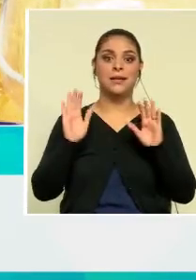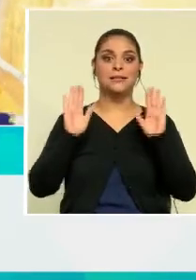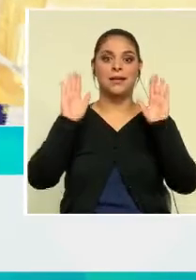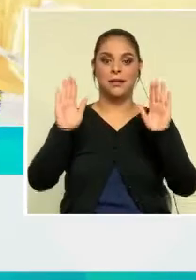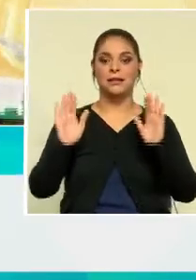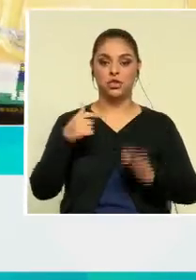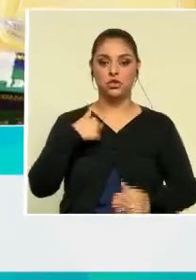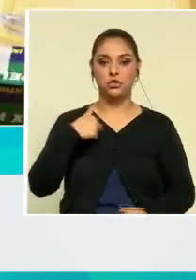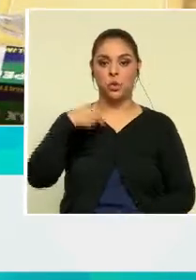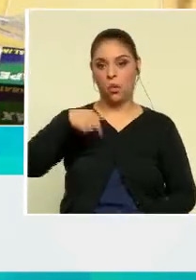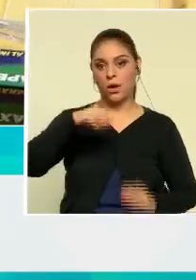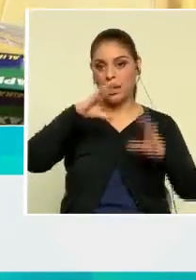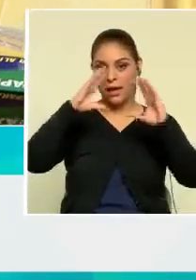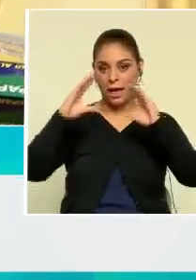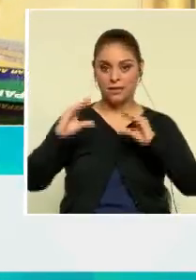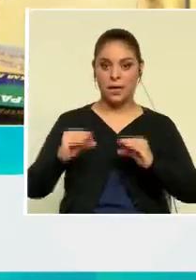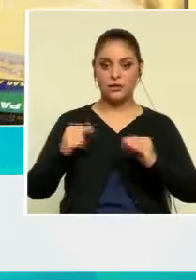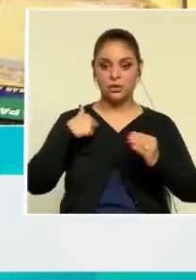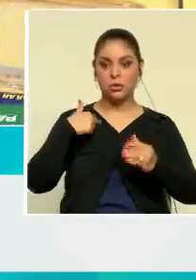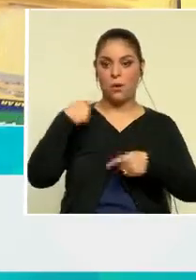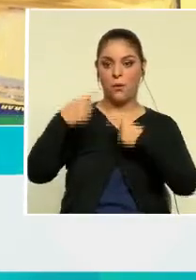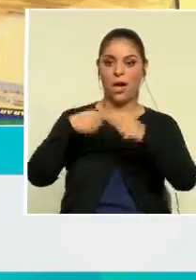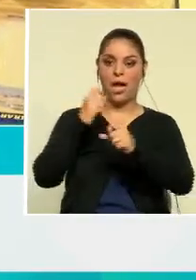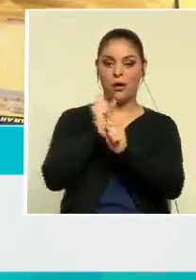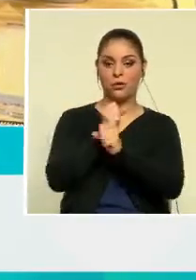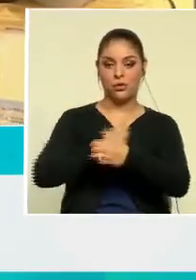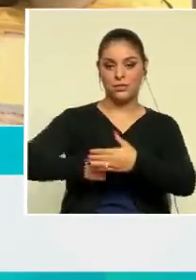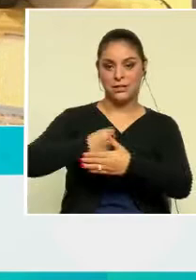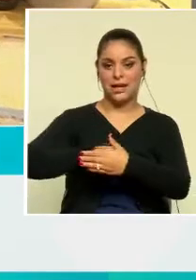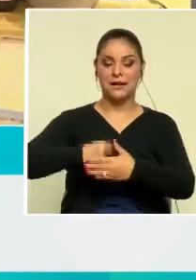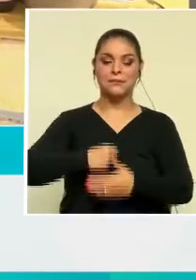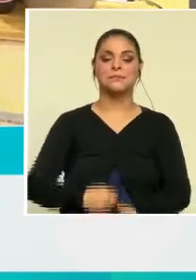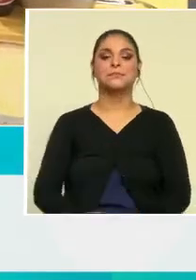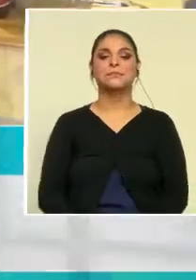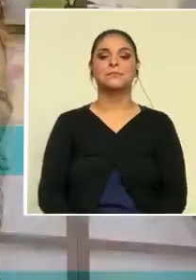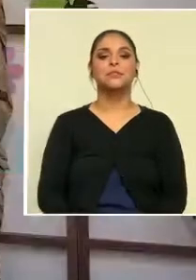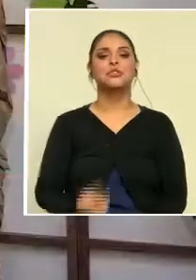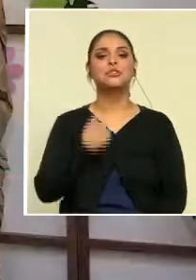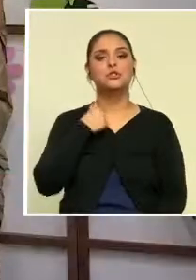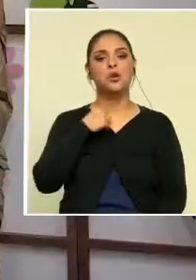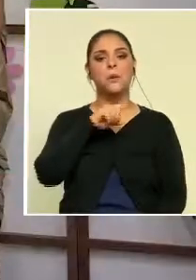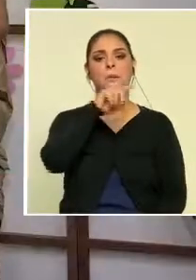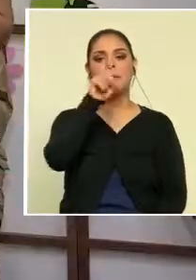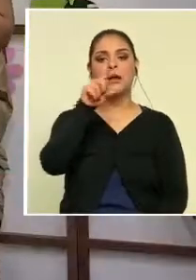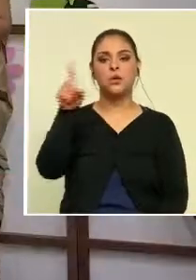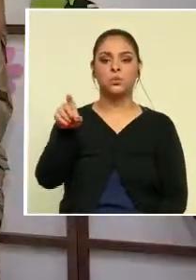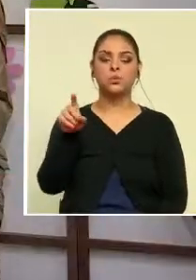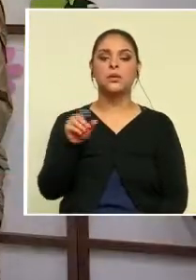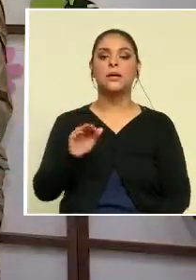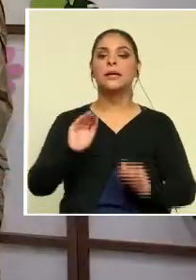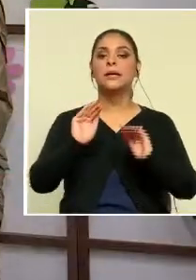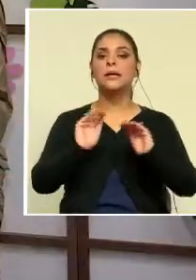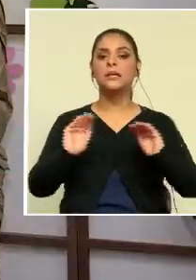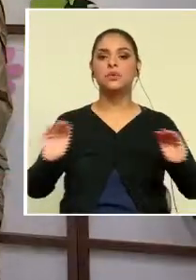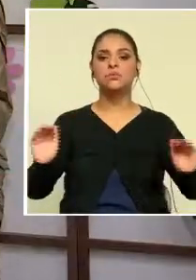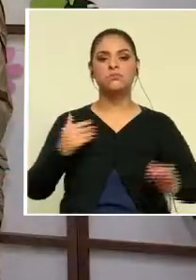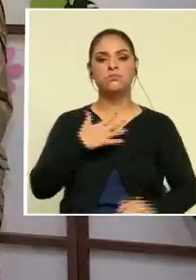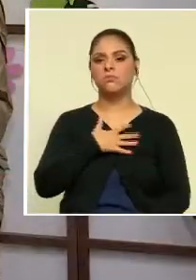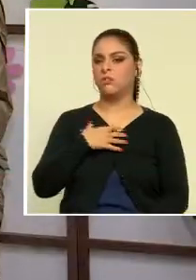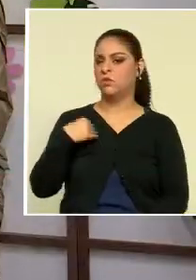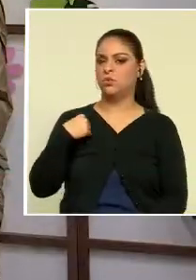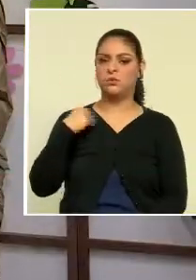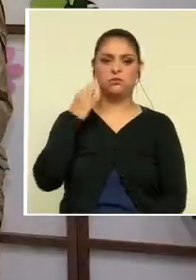soy la parte de aguaceros ya que aprenda qué pasa qué pasará niña buen con los niños pregunto yo aquellos niños que si no les gustan las